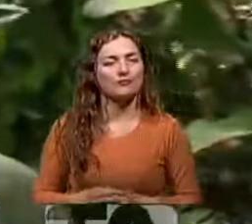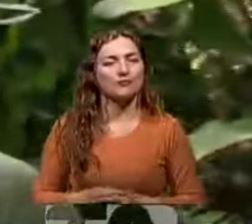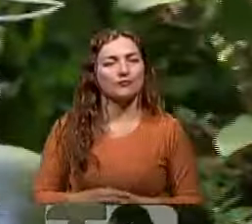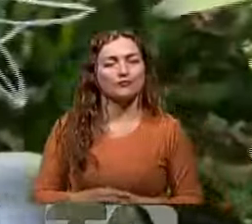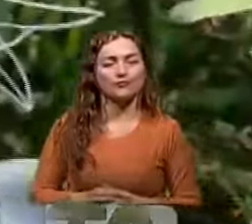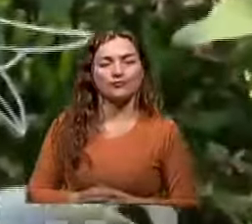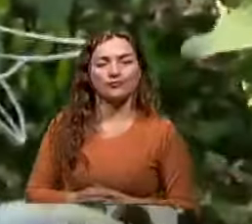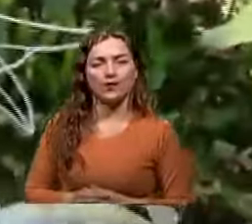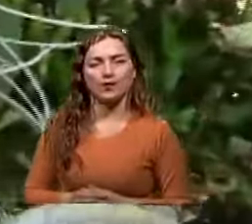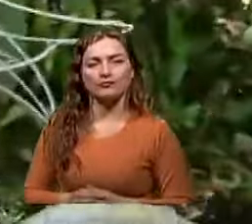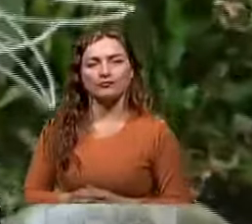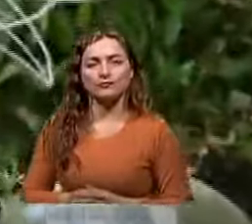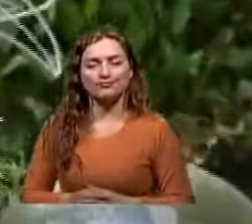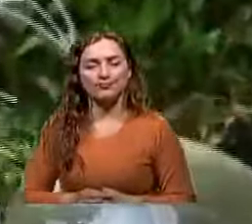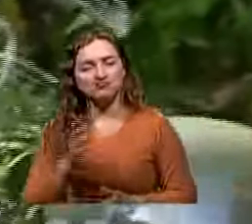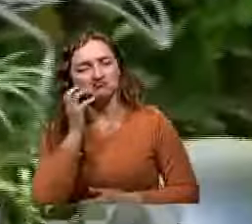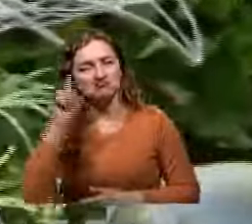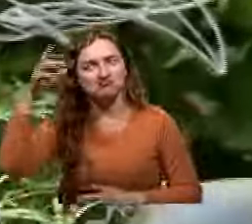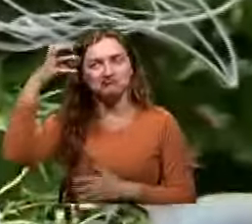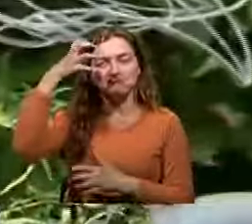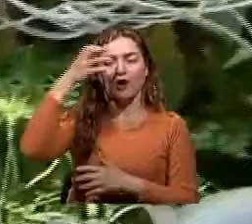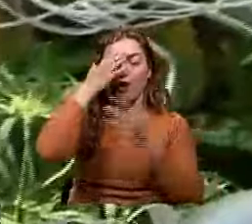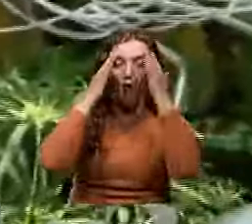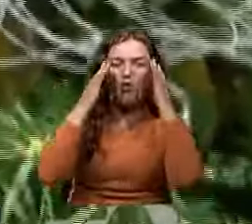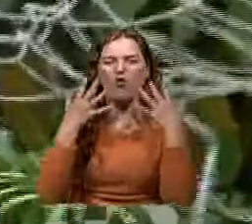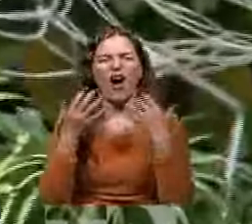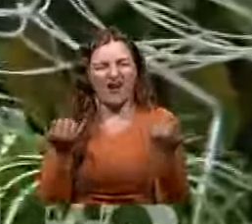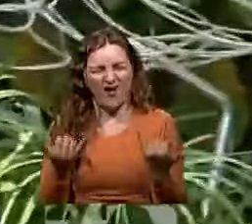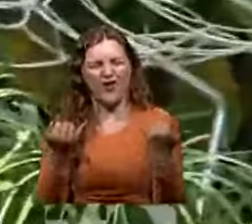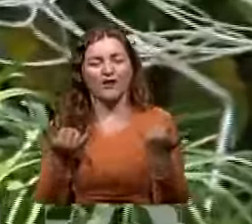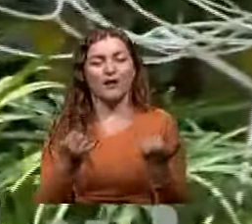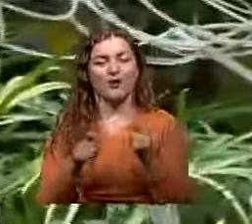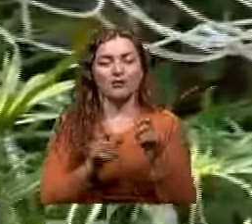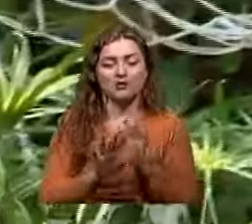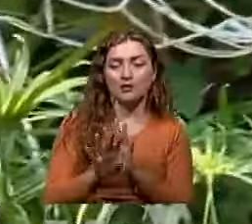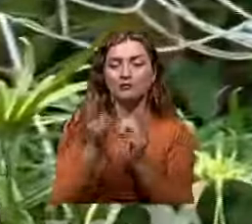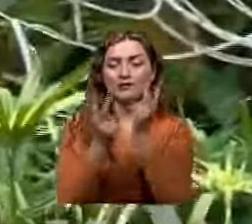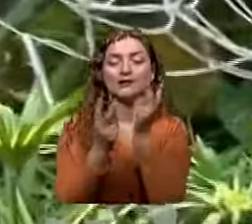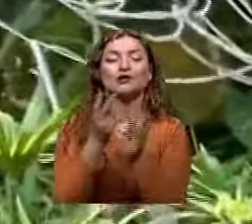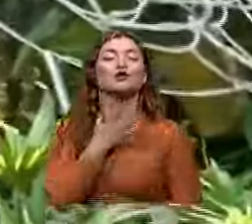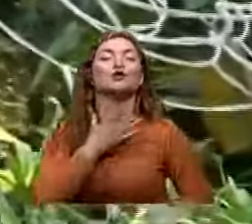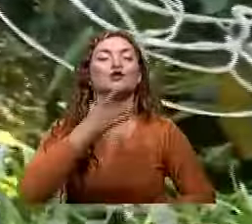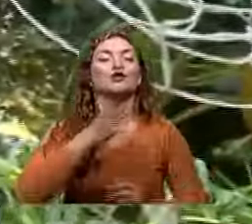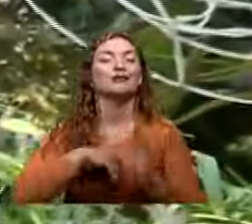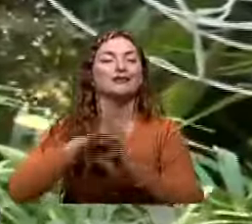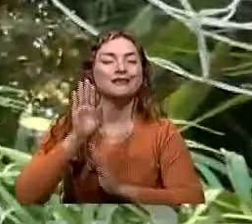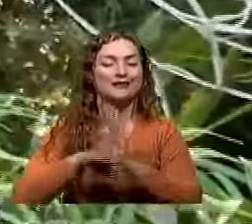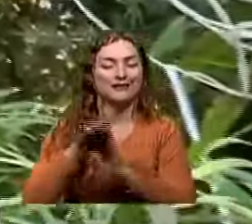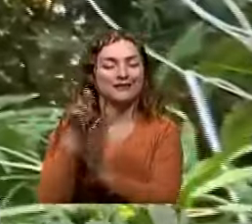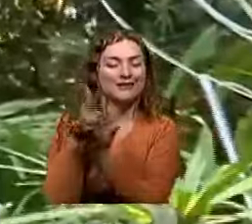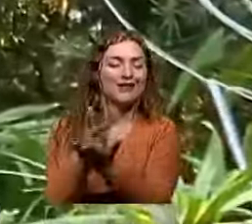en la experiencia de verano, lo que más está gustando es nuestra rotonda. Es la estación en